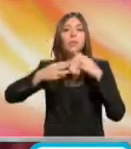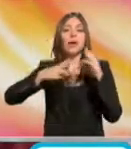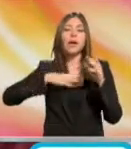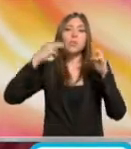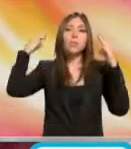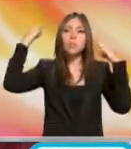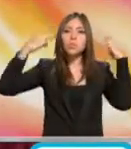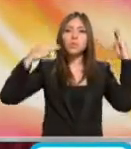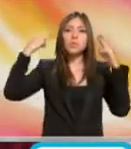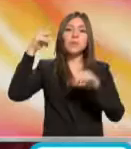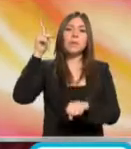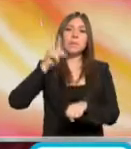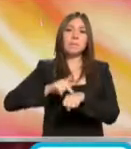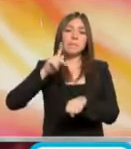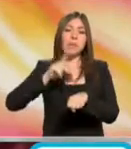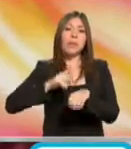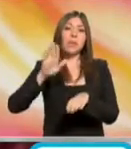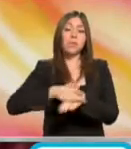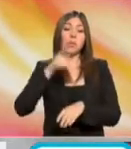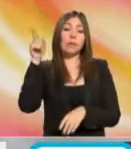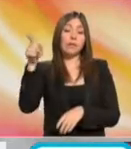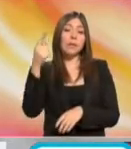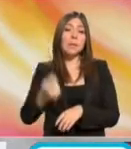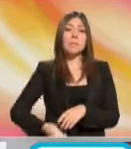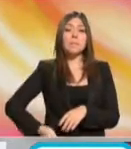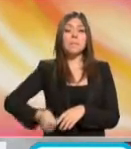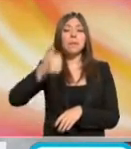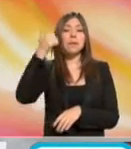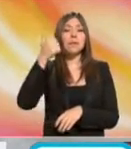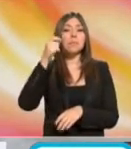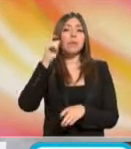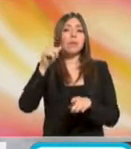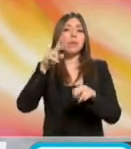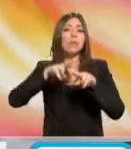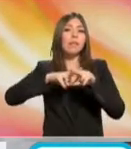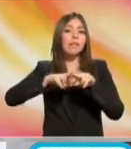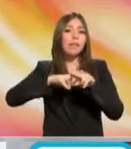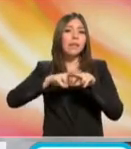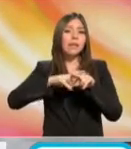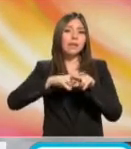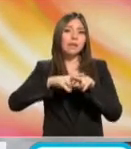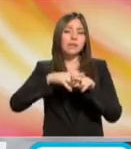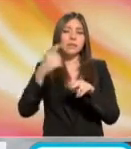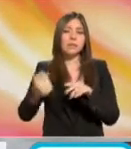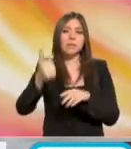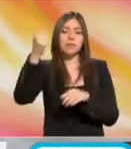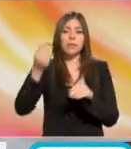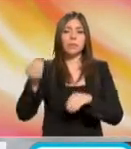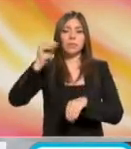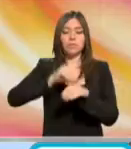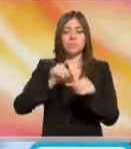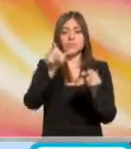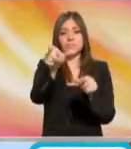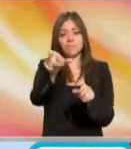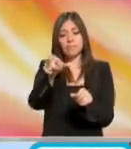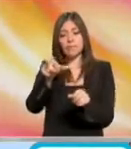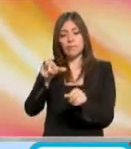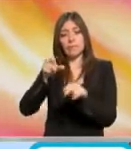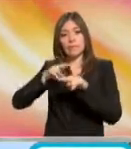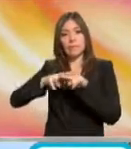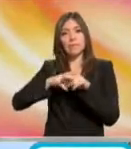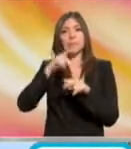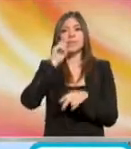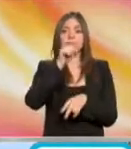ferrocarril, uno de los primeros ferrocarriles, 1866, me parece, los primeros rieles que se tendieron. Y bueno, uno